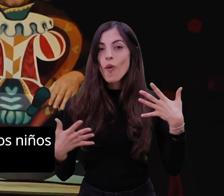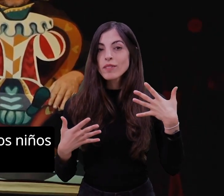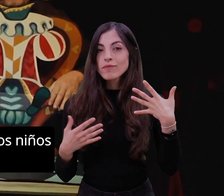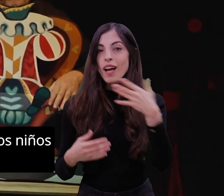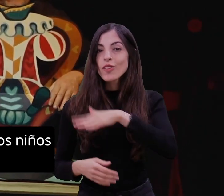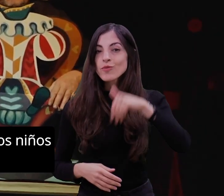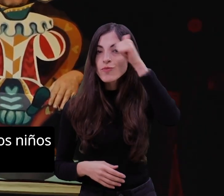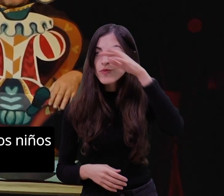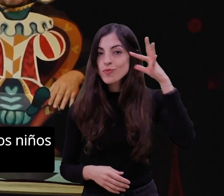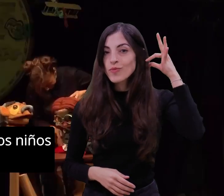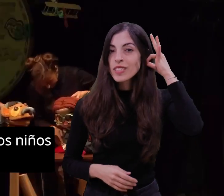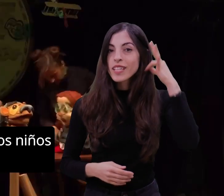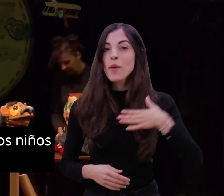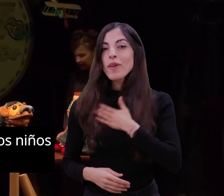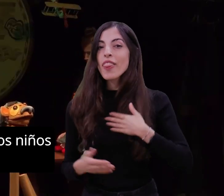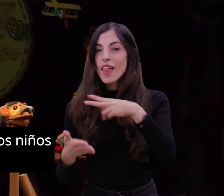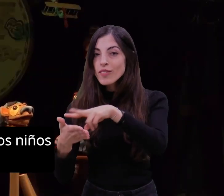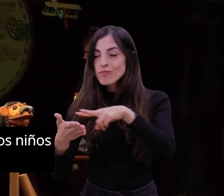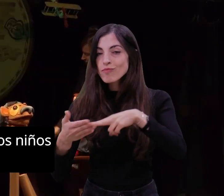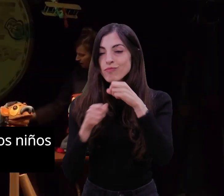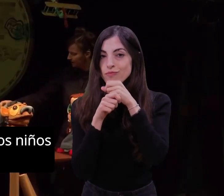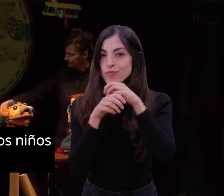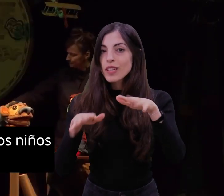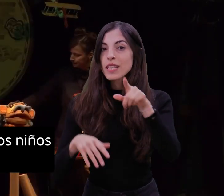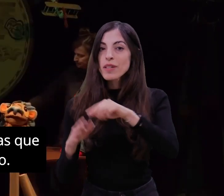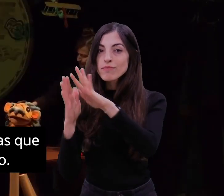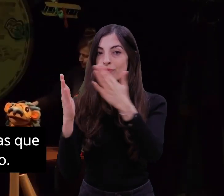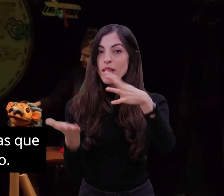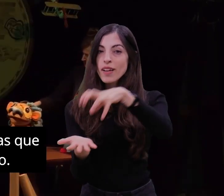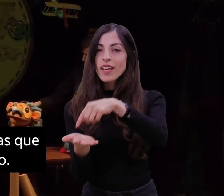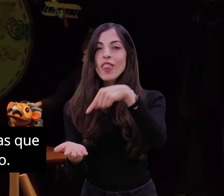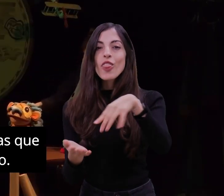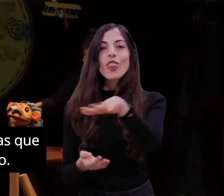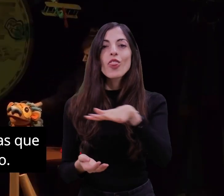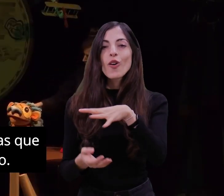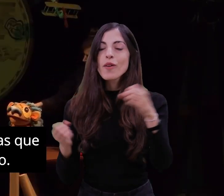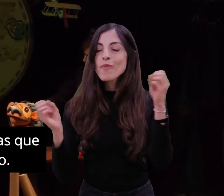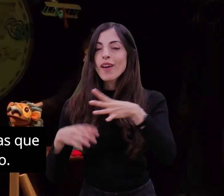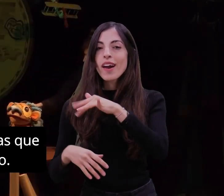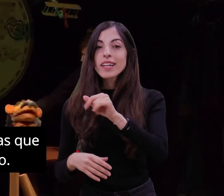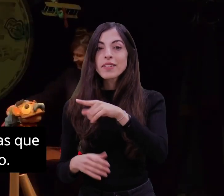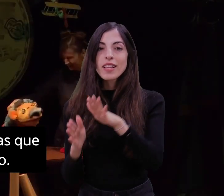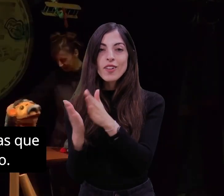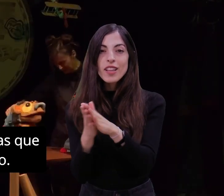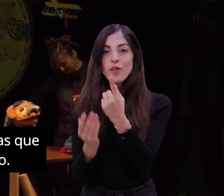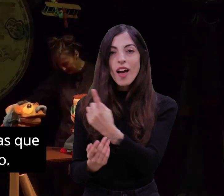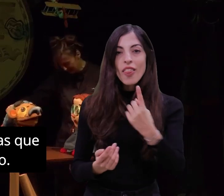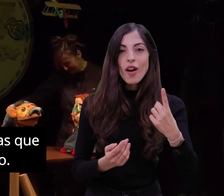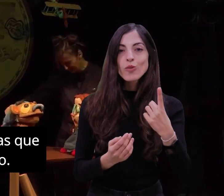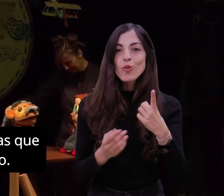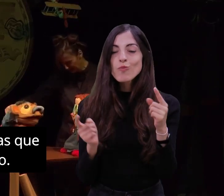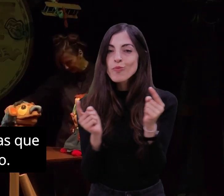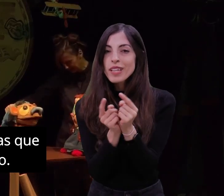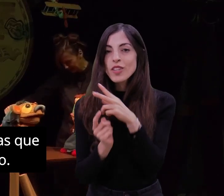principal transmitir a los niños y niñas el placer de la lectura y presentar las bibliotecas como lugares llenos de magia en las que cada libro es